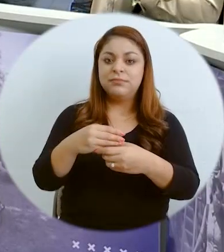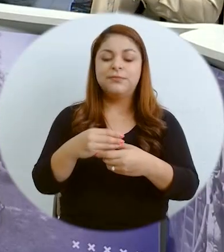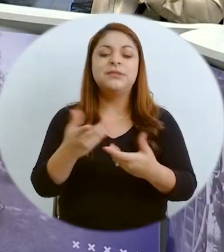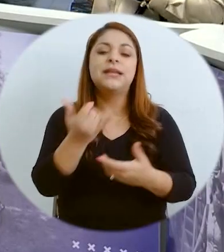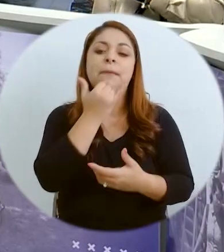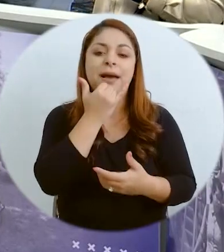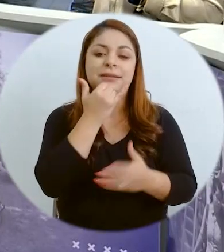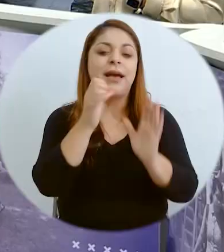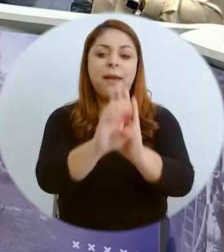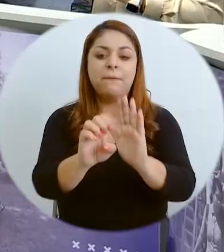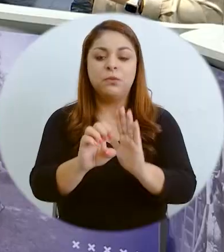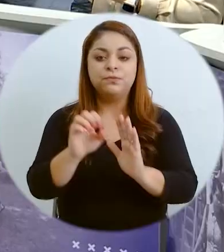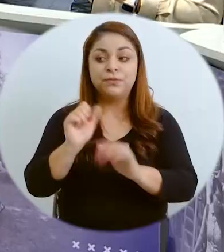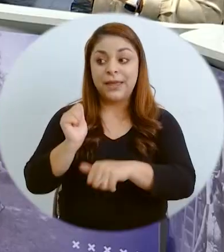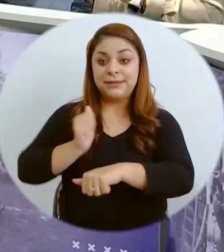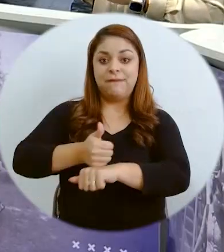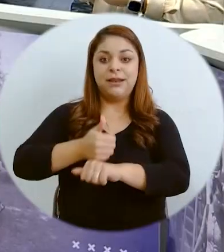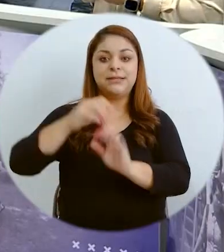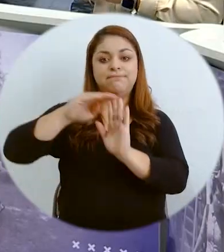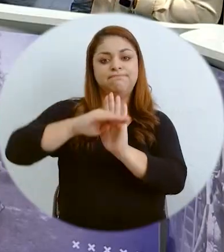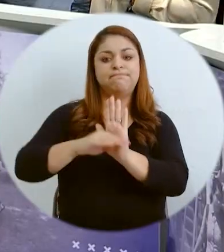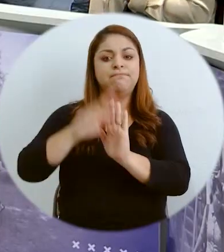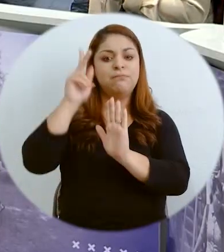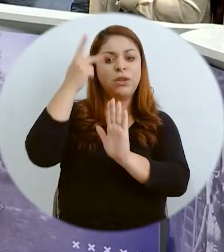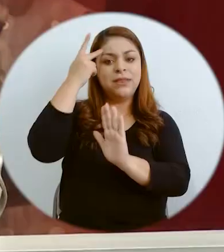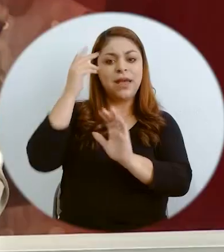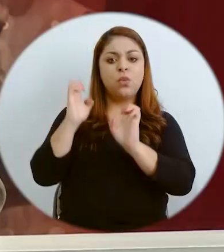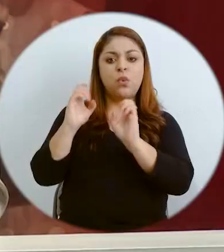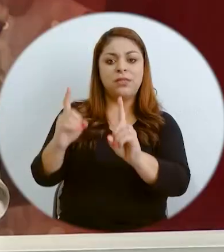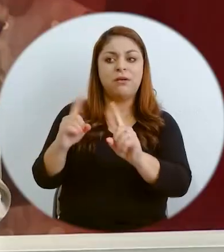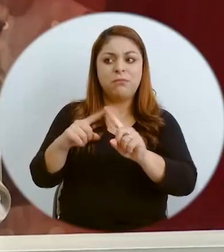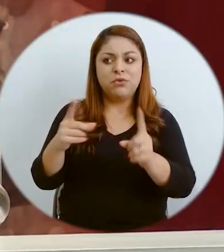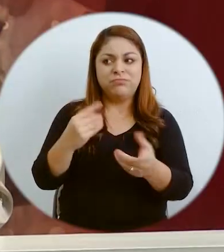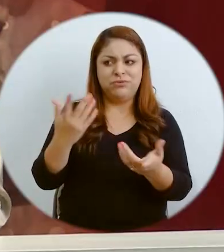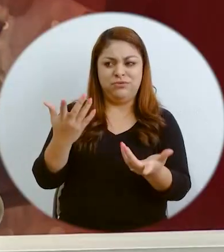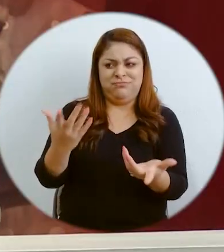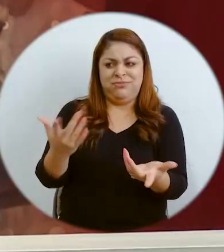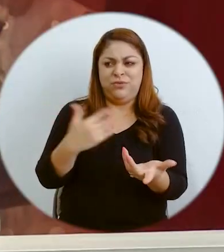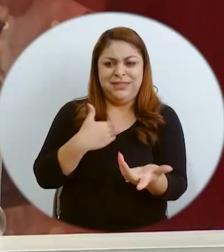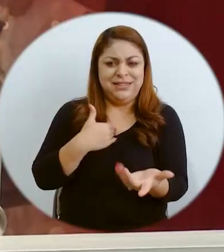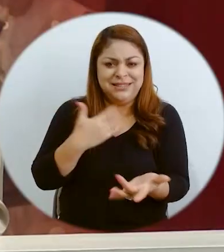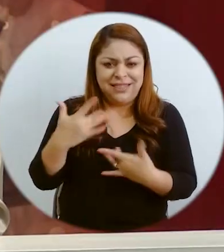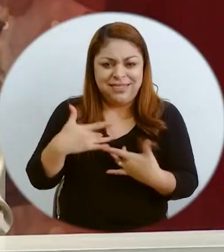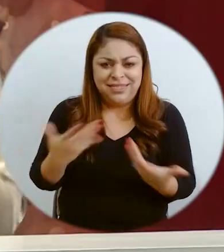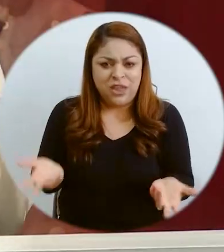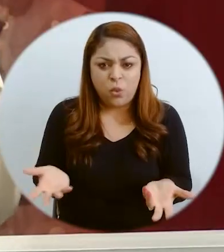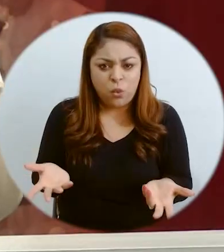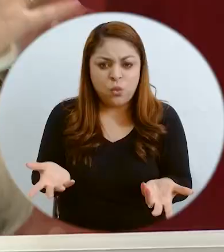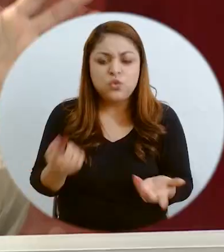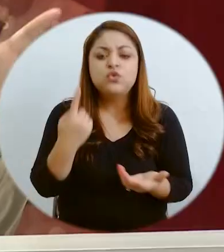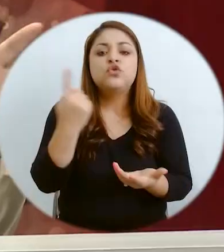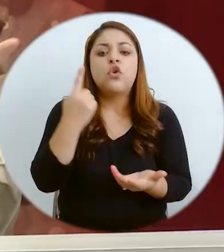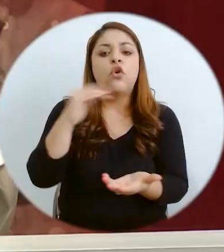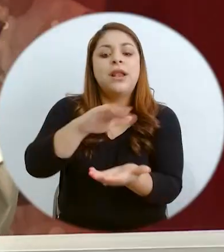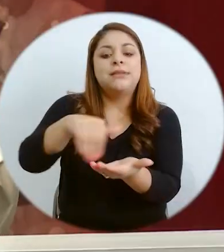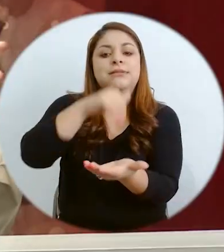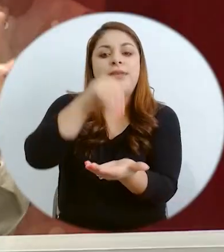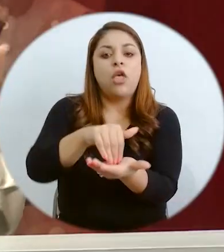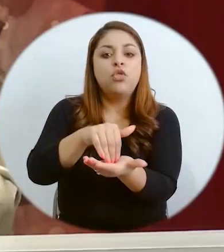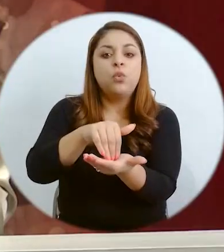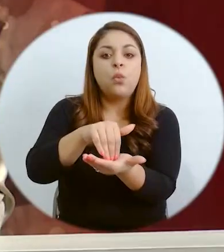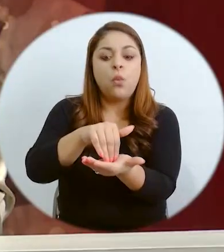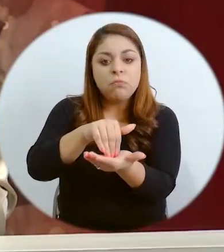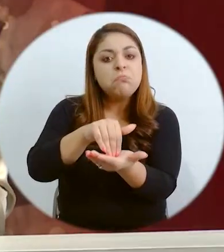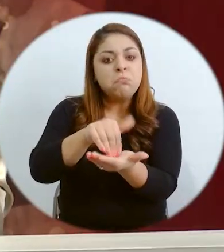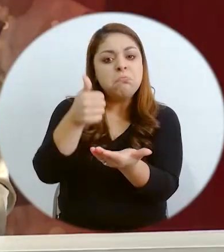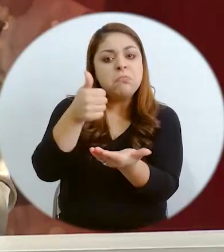en cuenta. Entonces, ¿qué pasa? Que se establece una política educativa que no tiene más sentido que en la realidad central. Entonces, todas las zonas de la